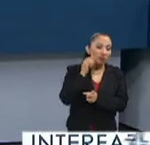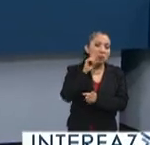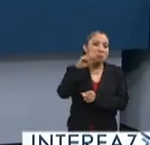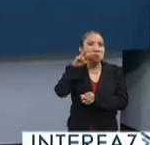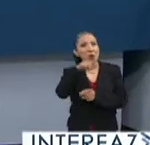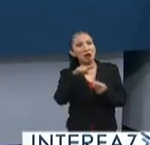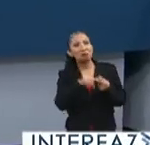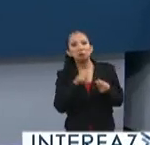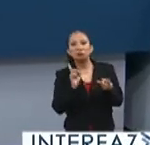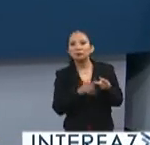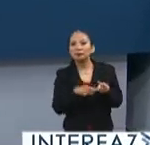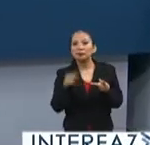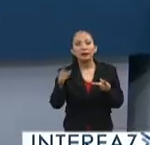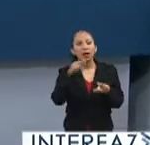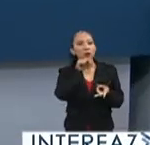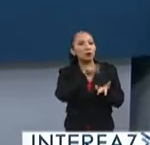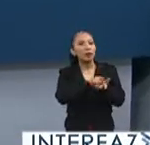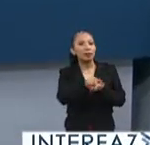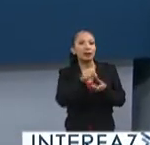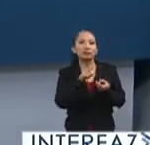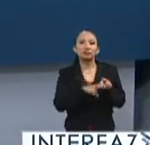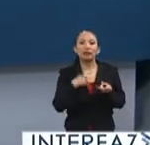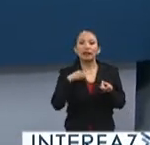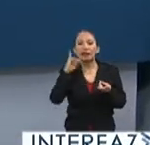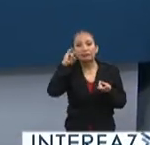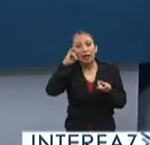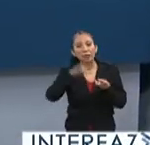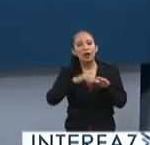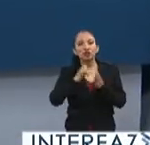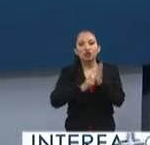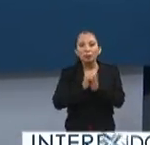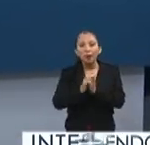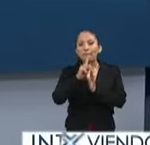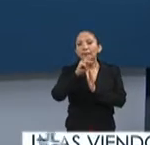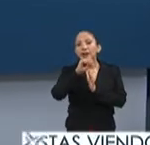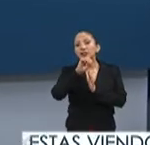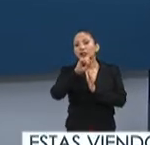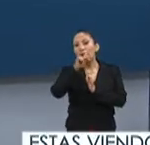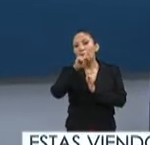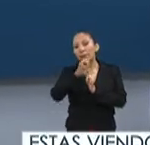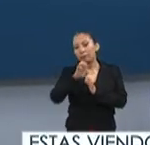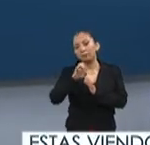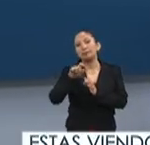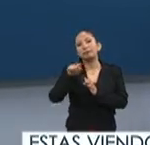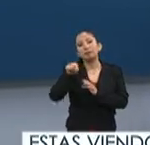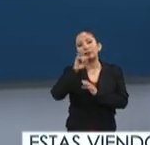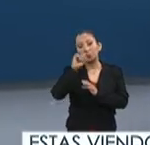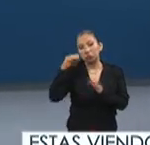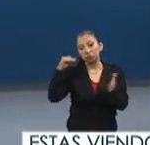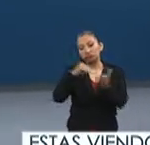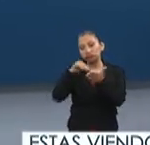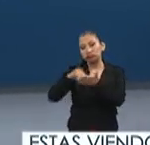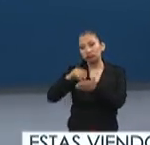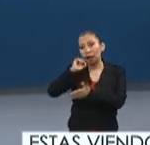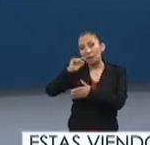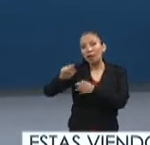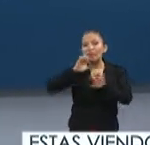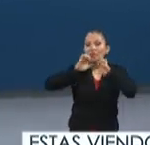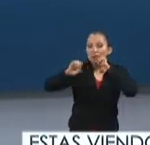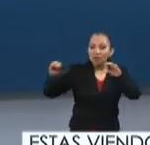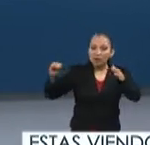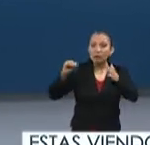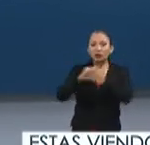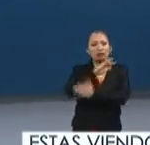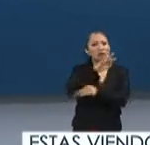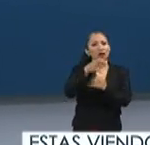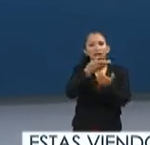pueden seguir por Twitter, por supuesto, por Instagram, YouTube, Periscope. Ahí subimos además las entrevistas